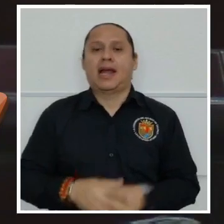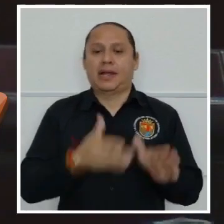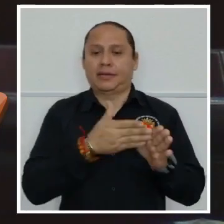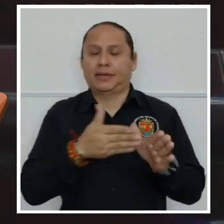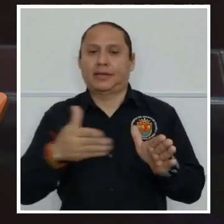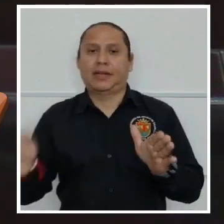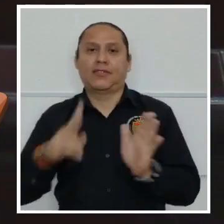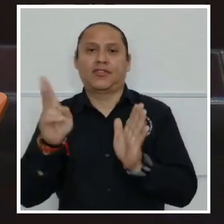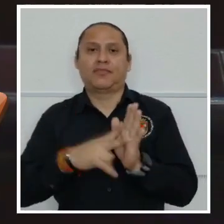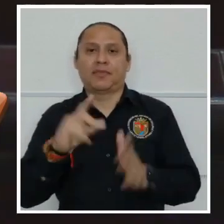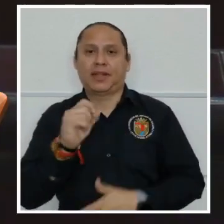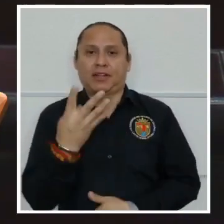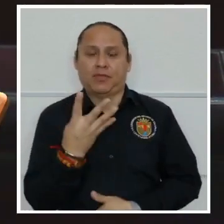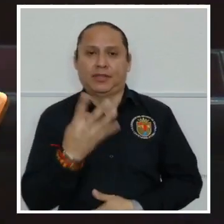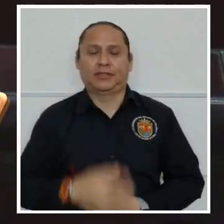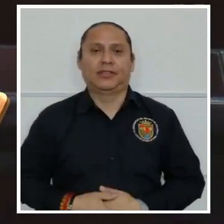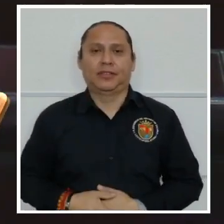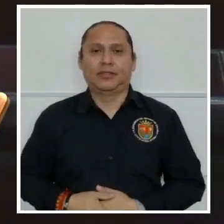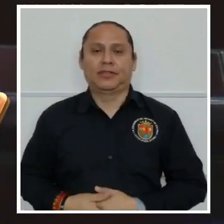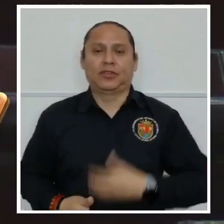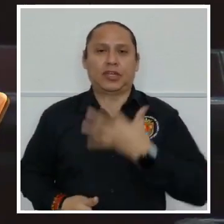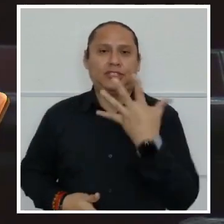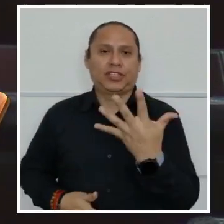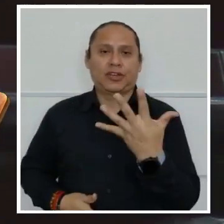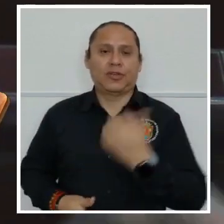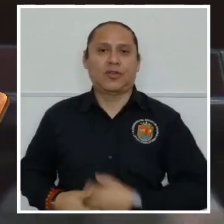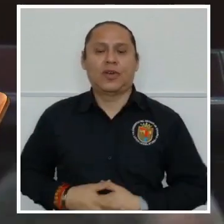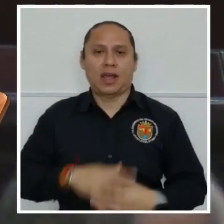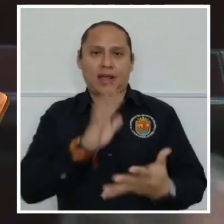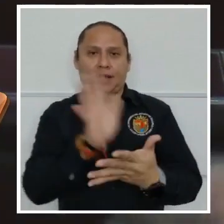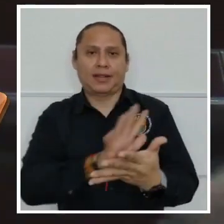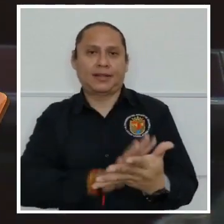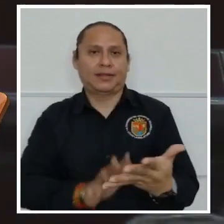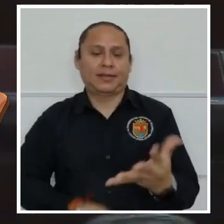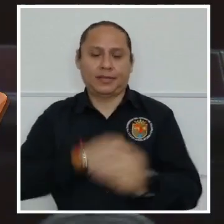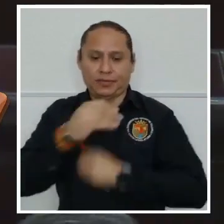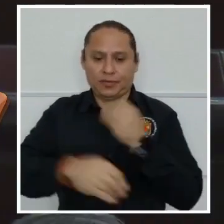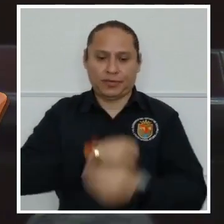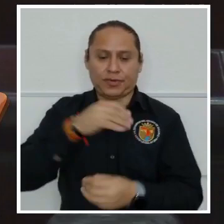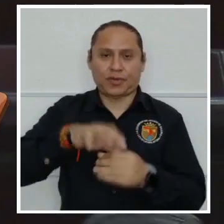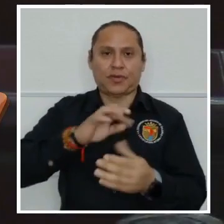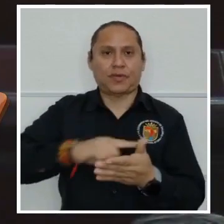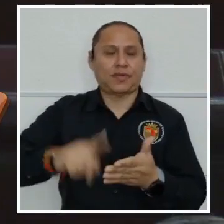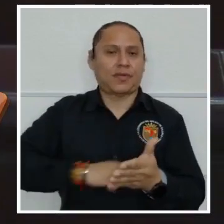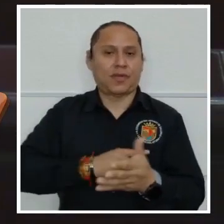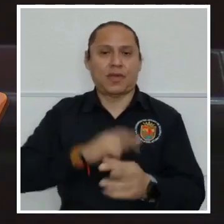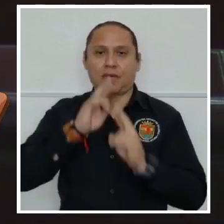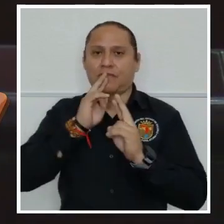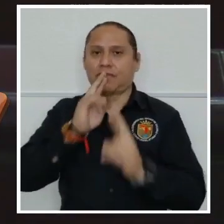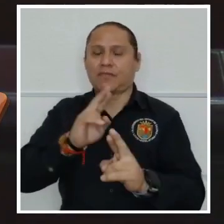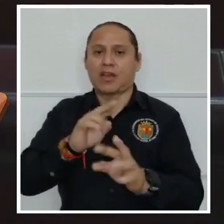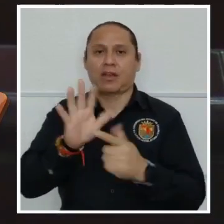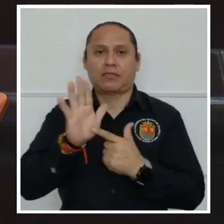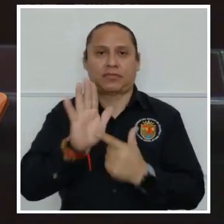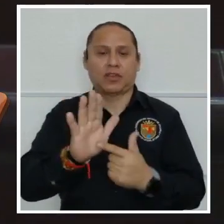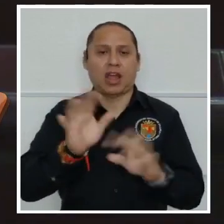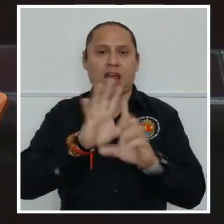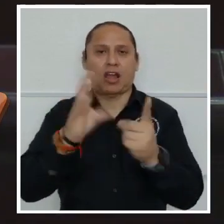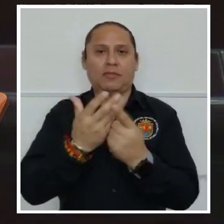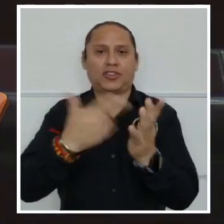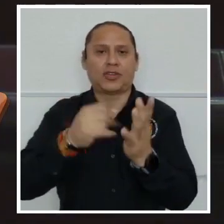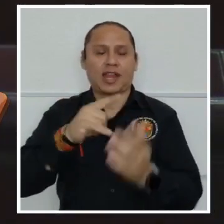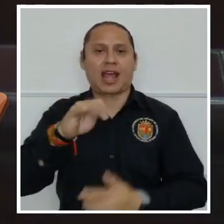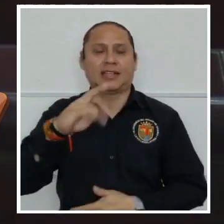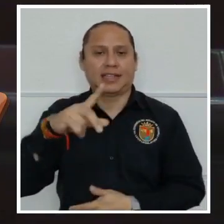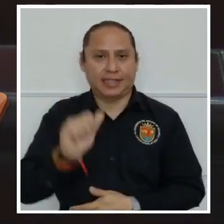fiscal 2024. Punto número 5, lectura, discusión y votación del dictamen que presenta la Comisión